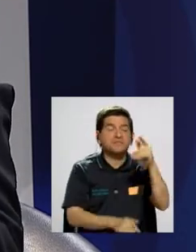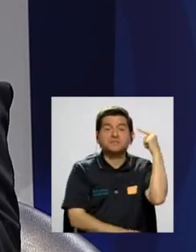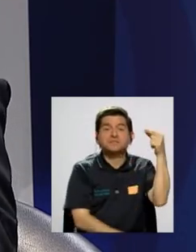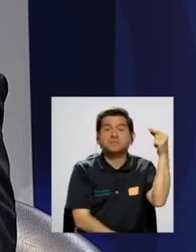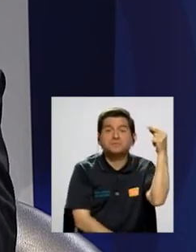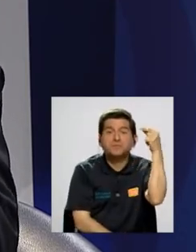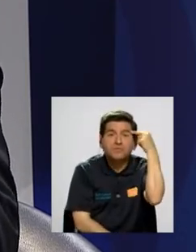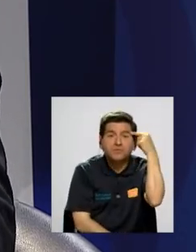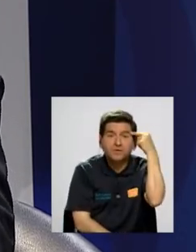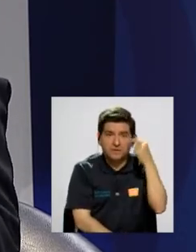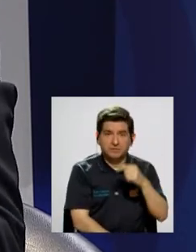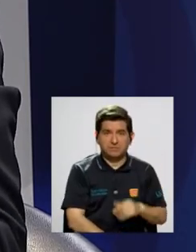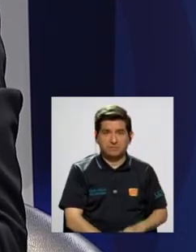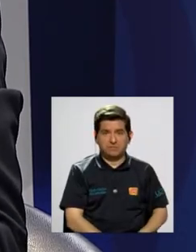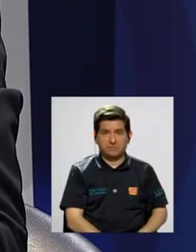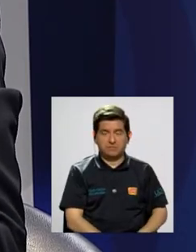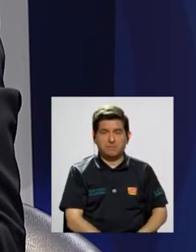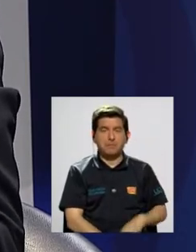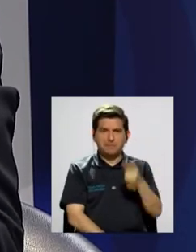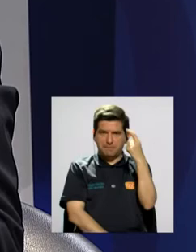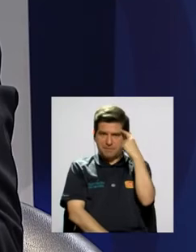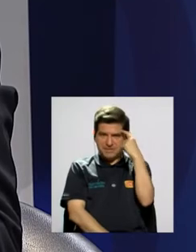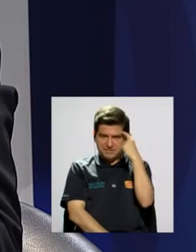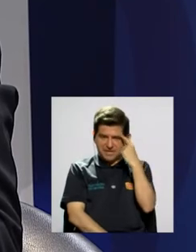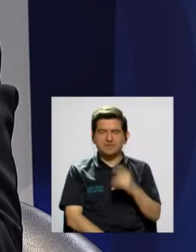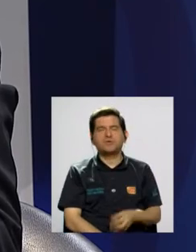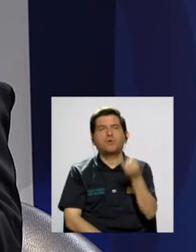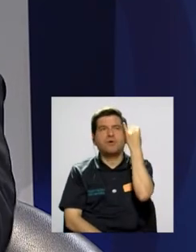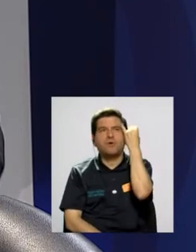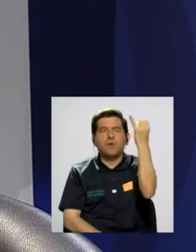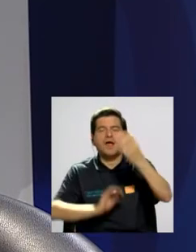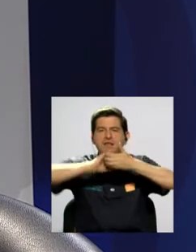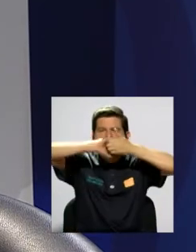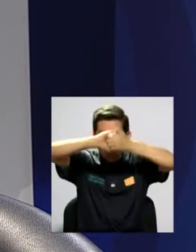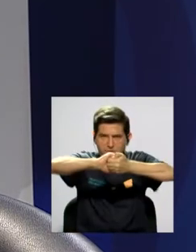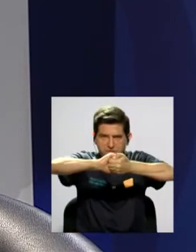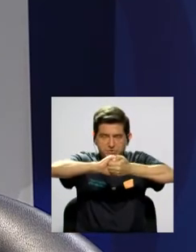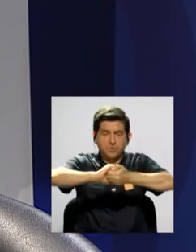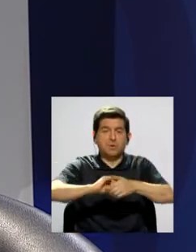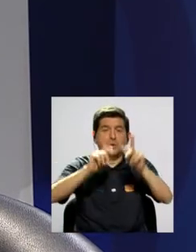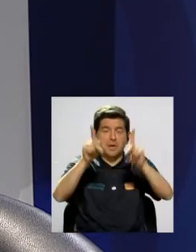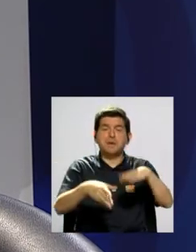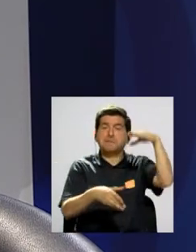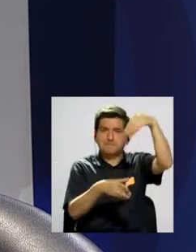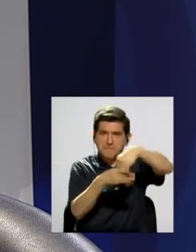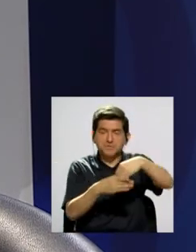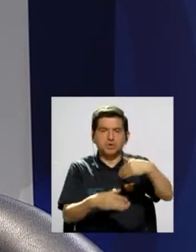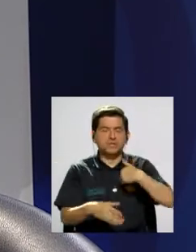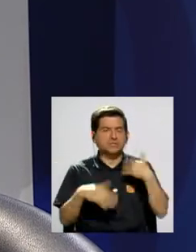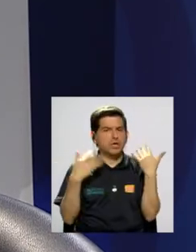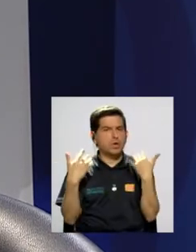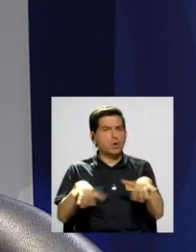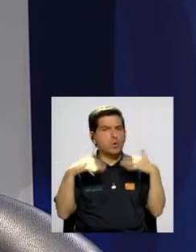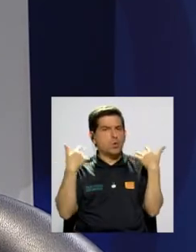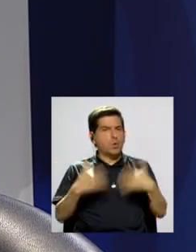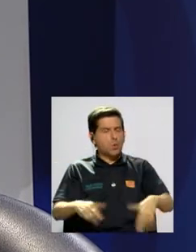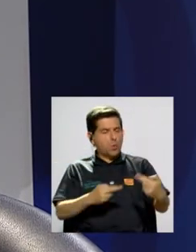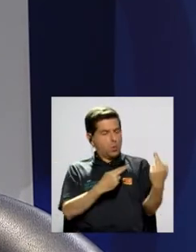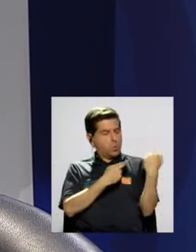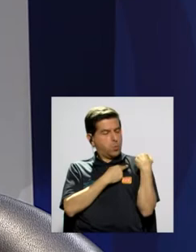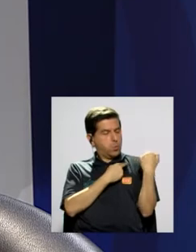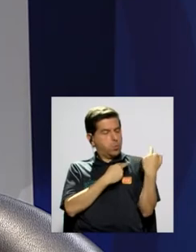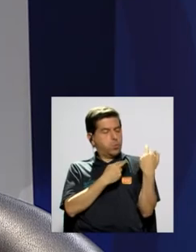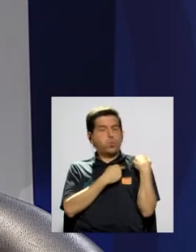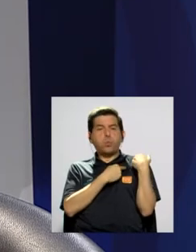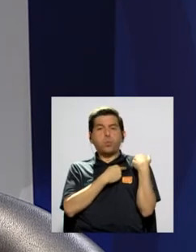administración en el espíritu de la coalición. Y quienes estén ahí van a tener la enorme responsabilidad también